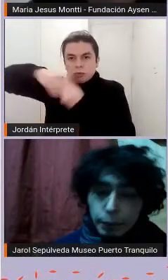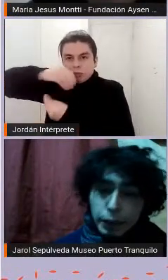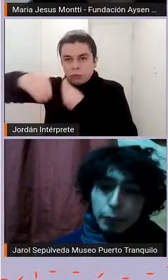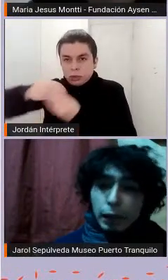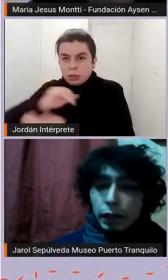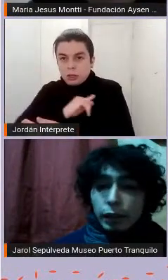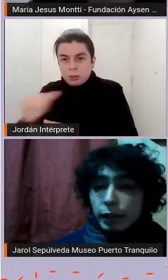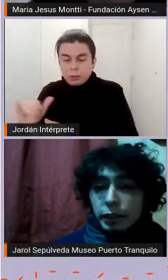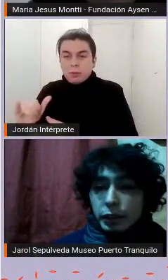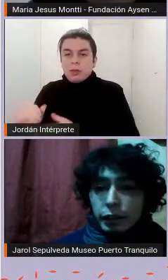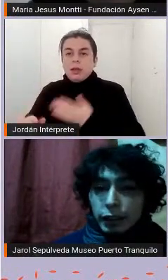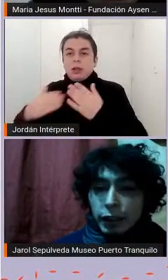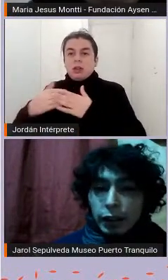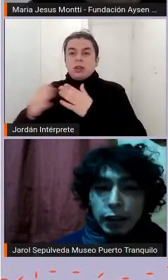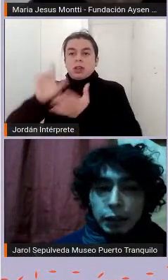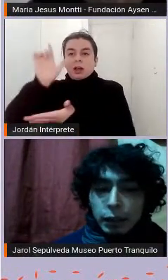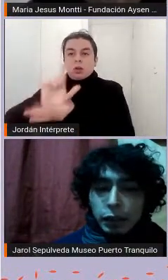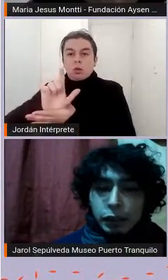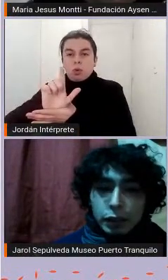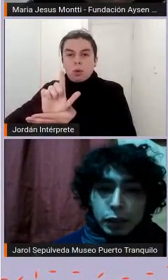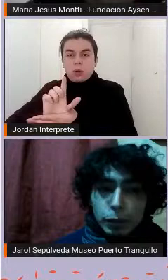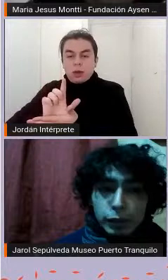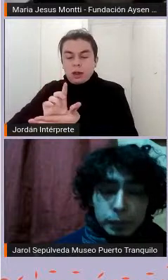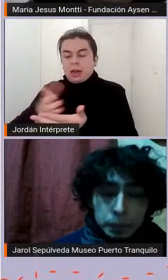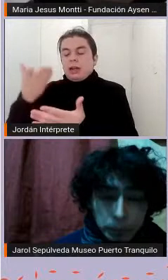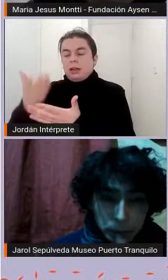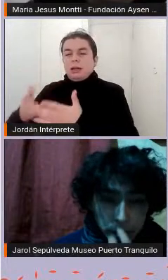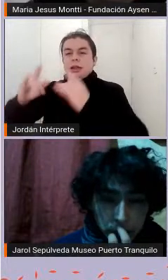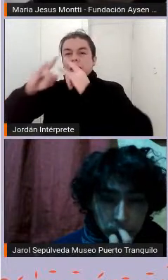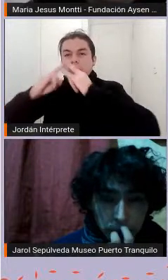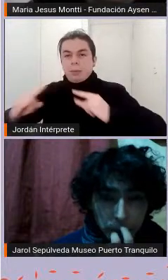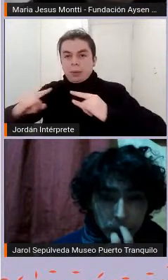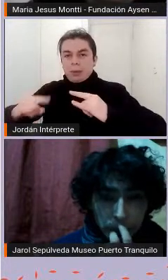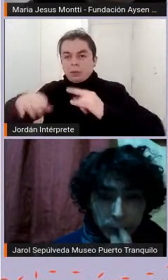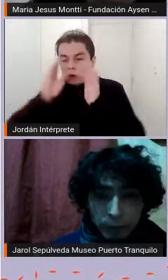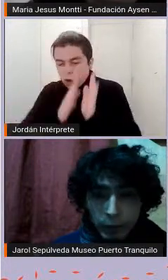clasificarlas y después embalarlas y llevarlas a la embarcación del Copas.